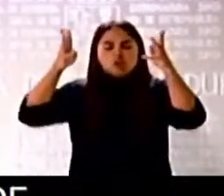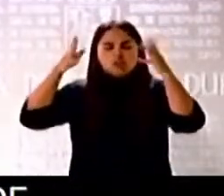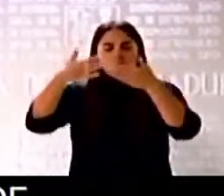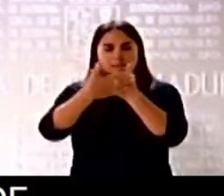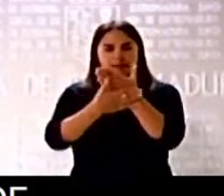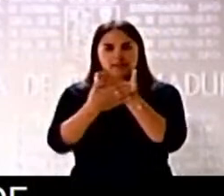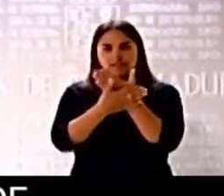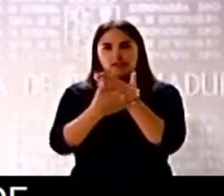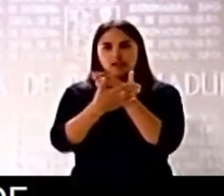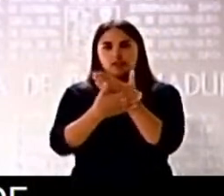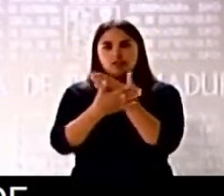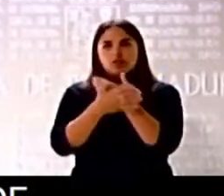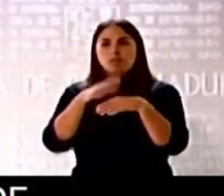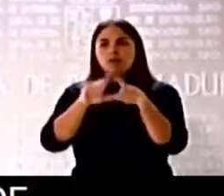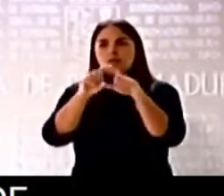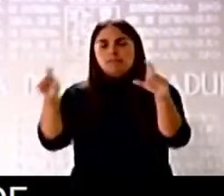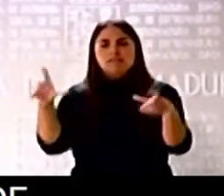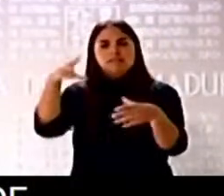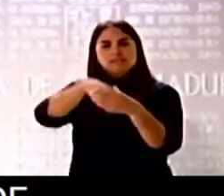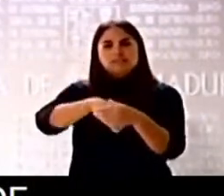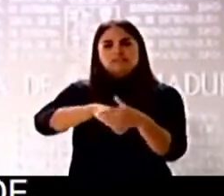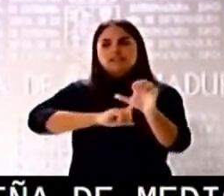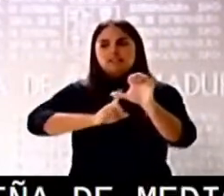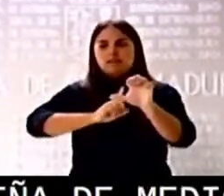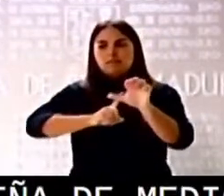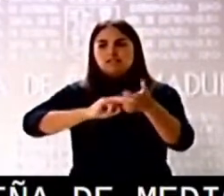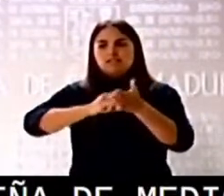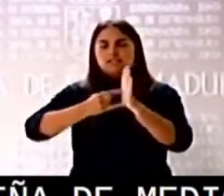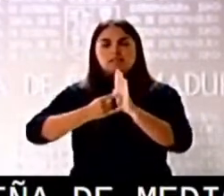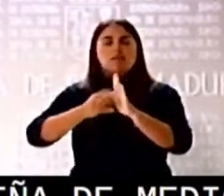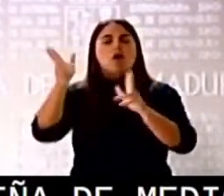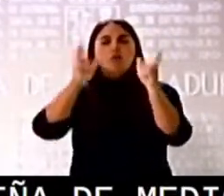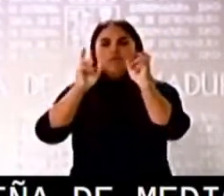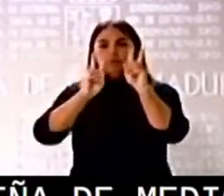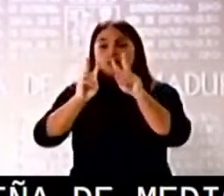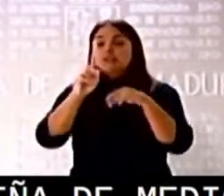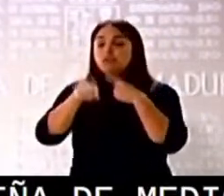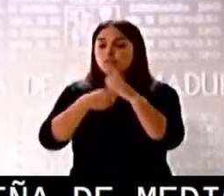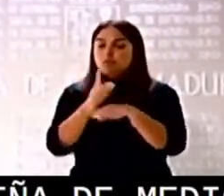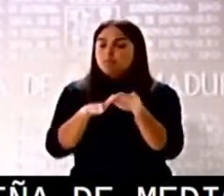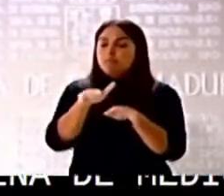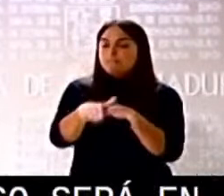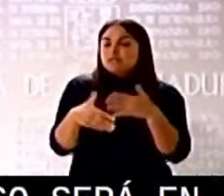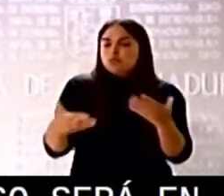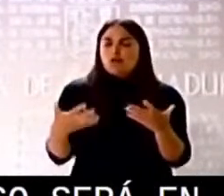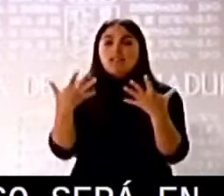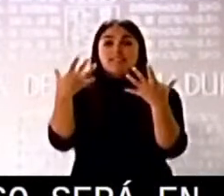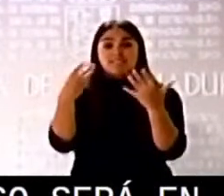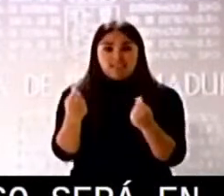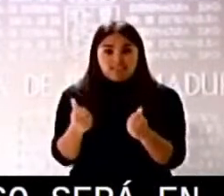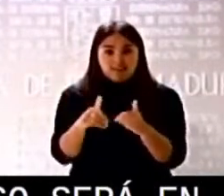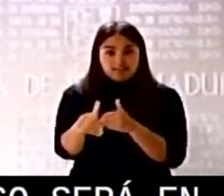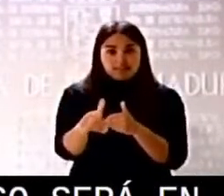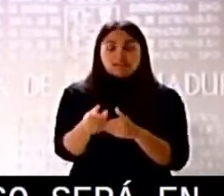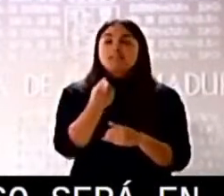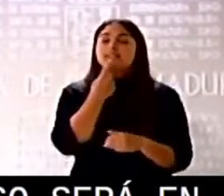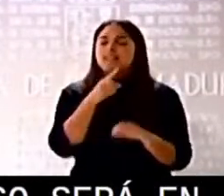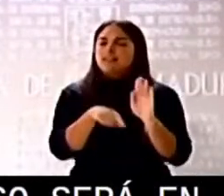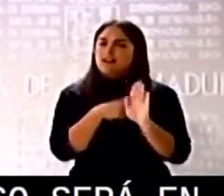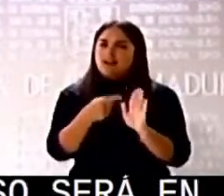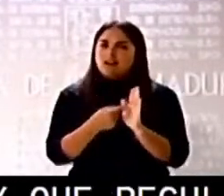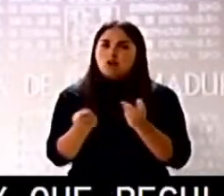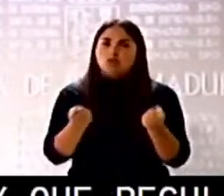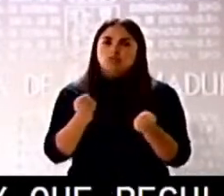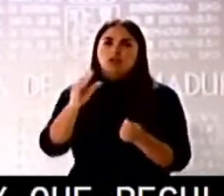Administración de la Corporación Extremeña de Medios Audiovisuales. Por tanto, el siguiente paso será, en los próximos 10 días, según indica la ley que regula